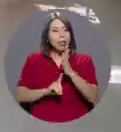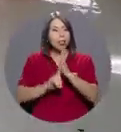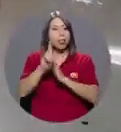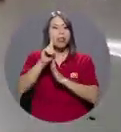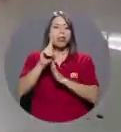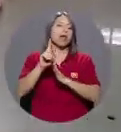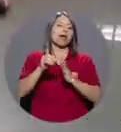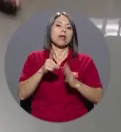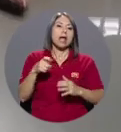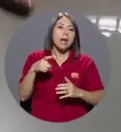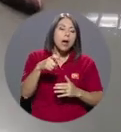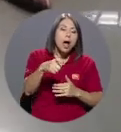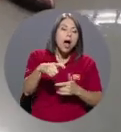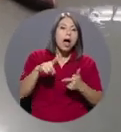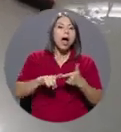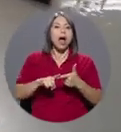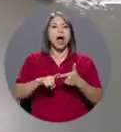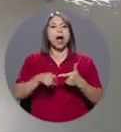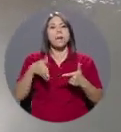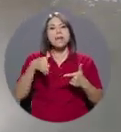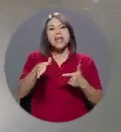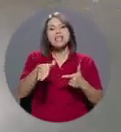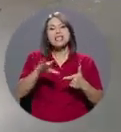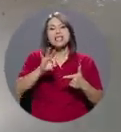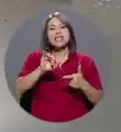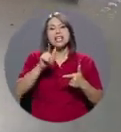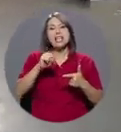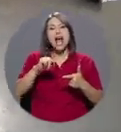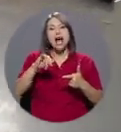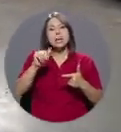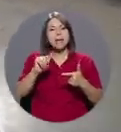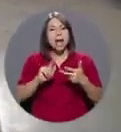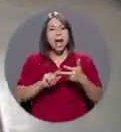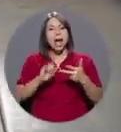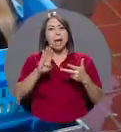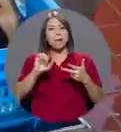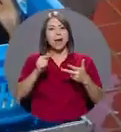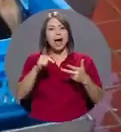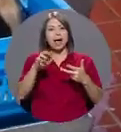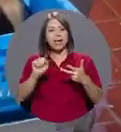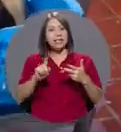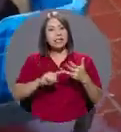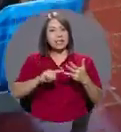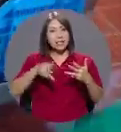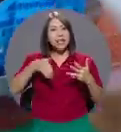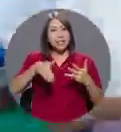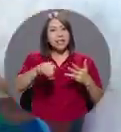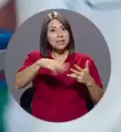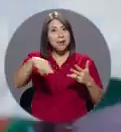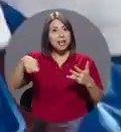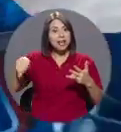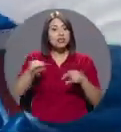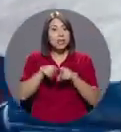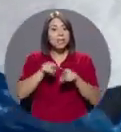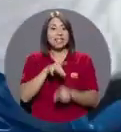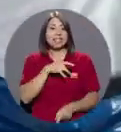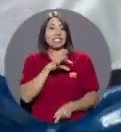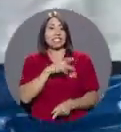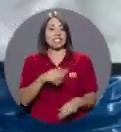el desarrollo de la industria de camarones, de peces como tilapia, bagres y peces marinos